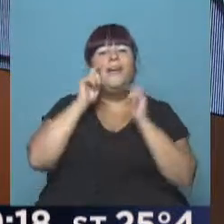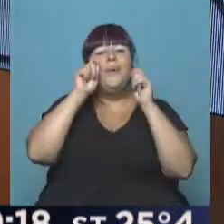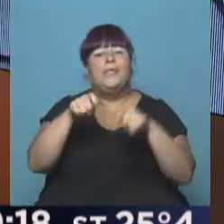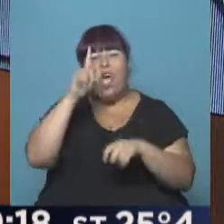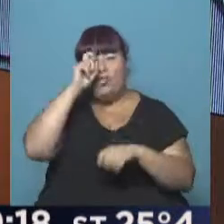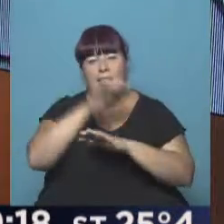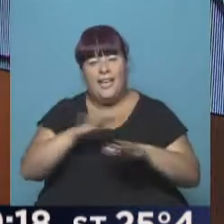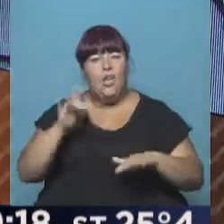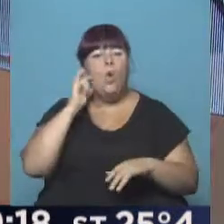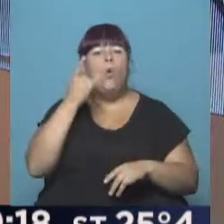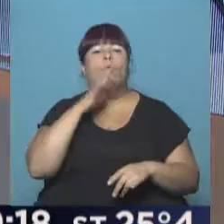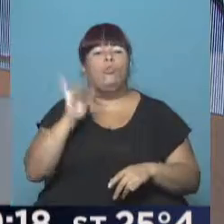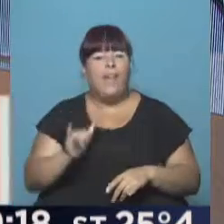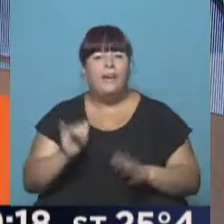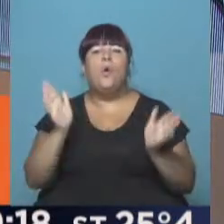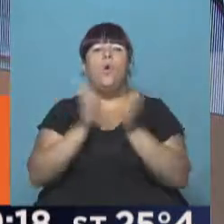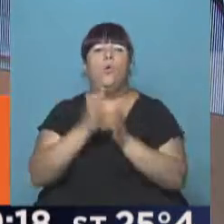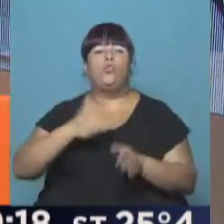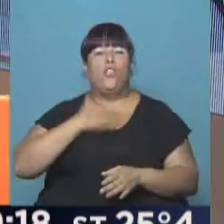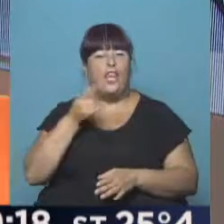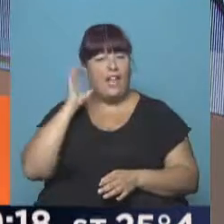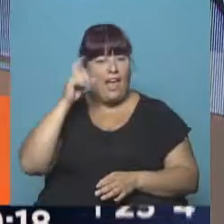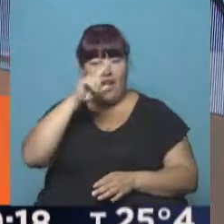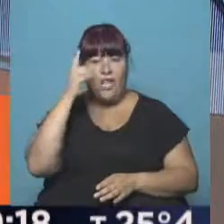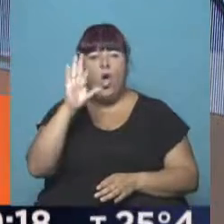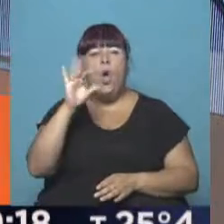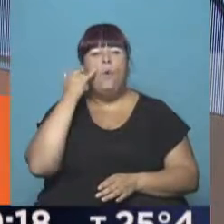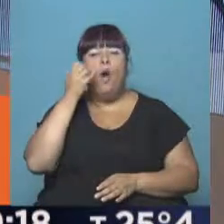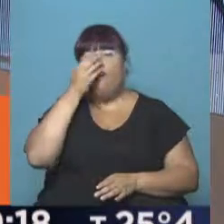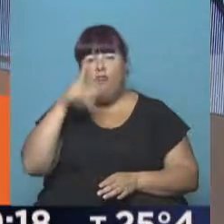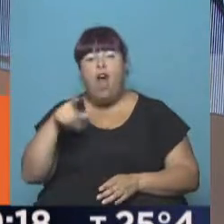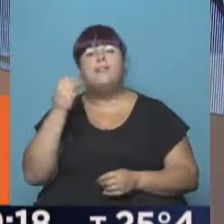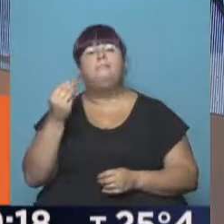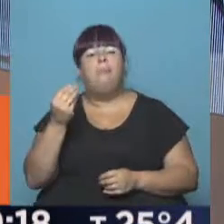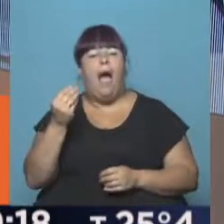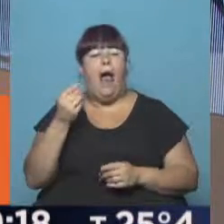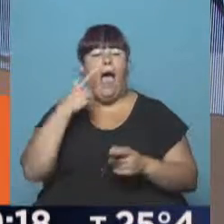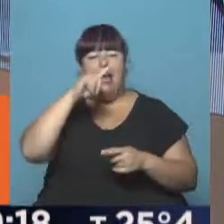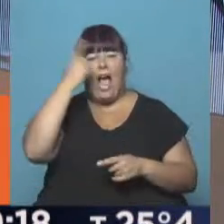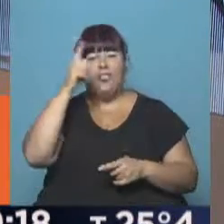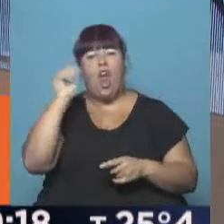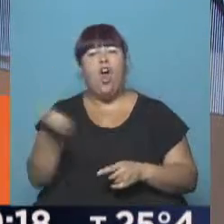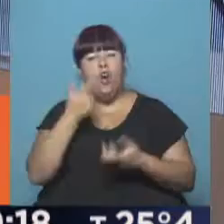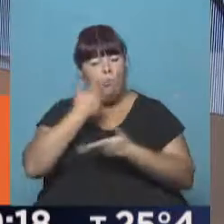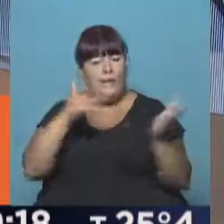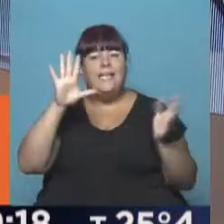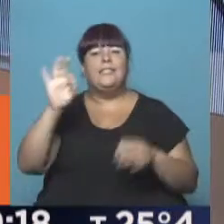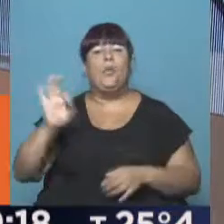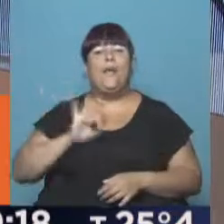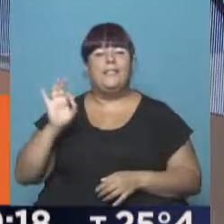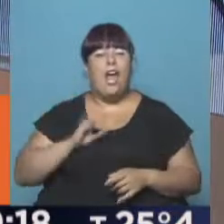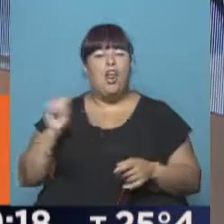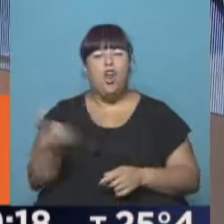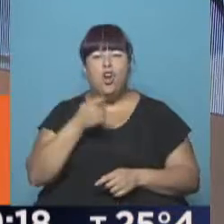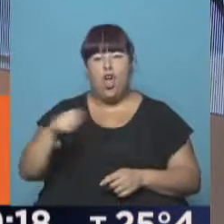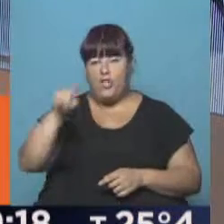al Hospital de Niños Ricardo Gutiérrez junto al director de la Radio Nacional, Bobby Flores, para presentar Nacional Rock, 50 años de